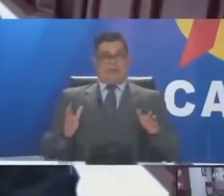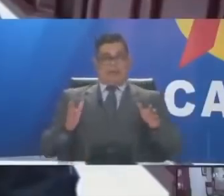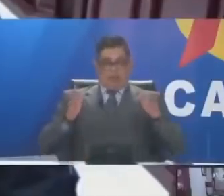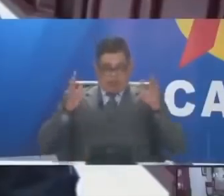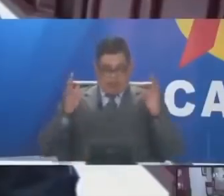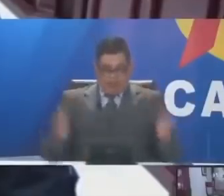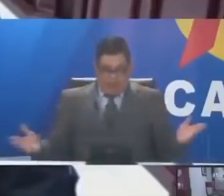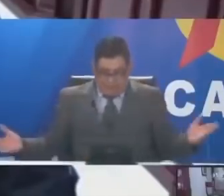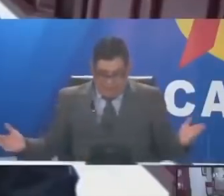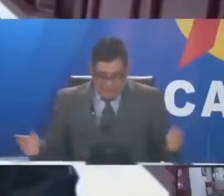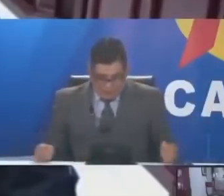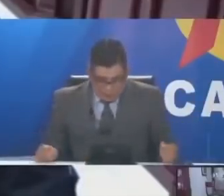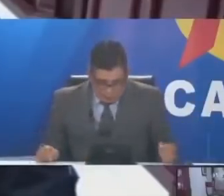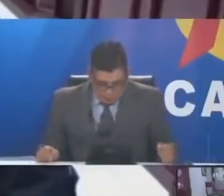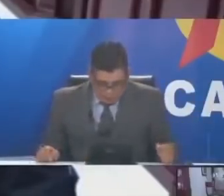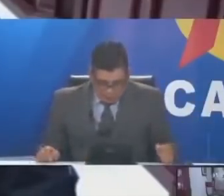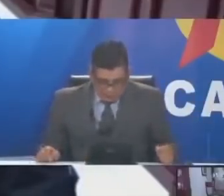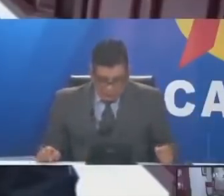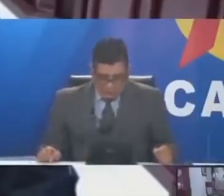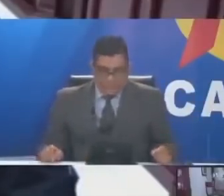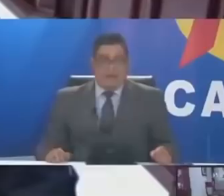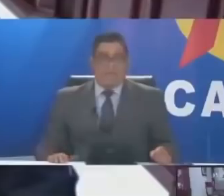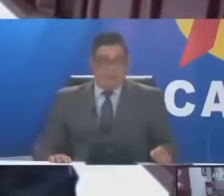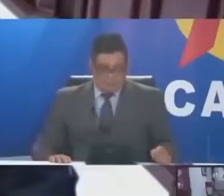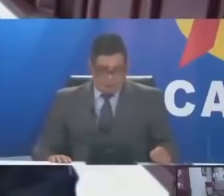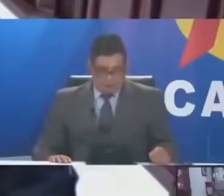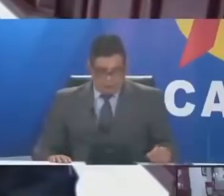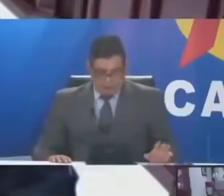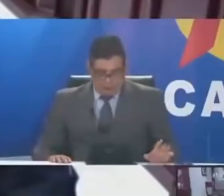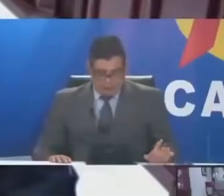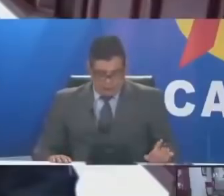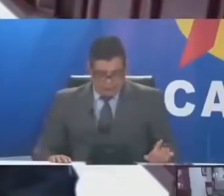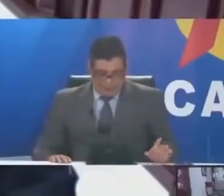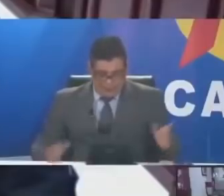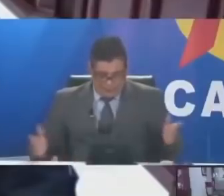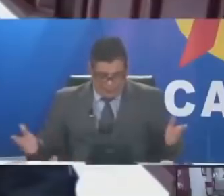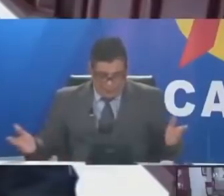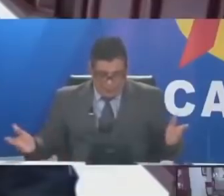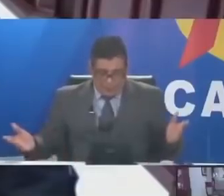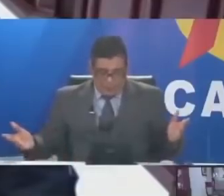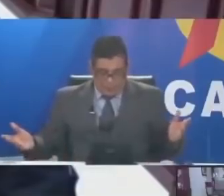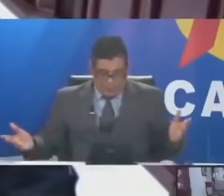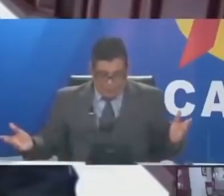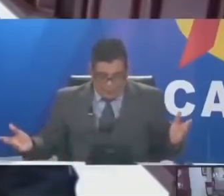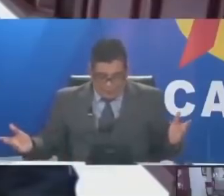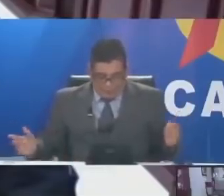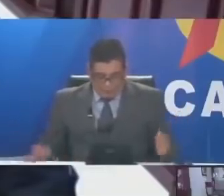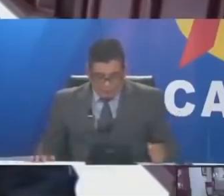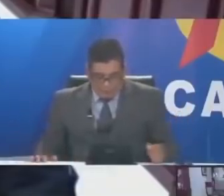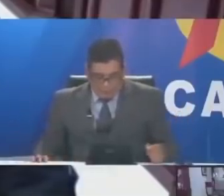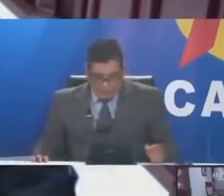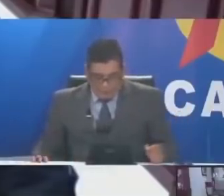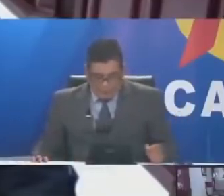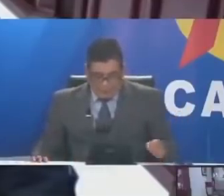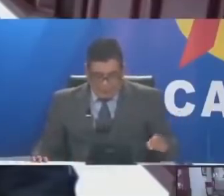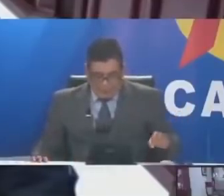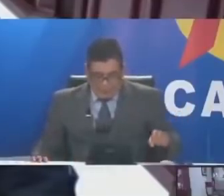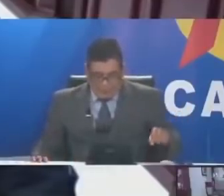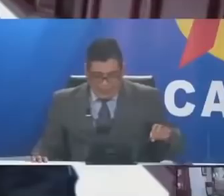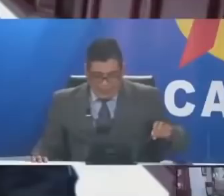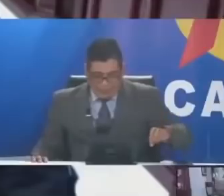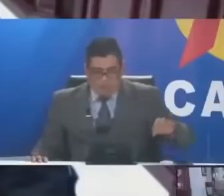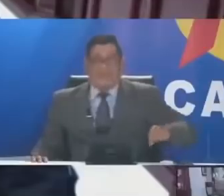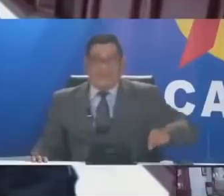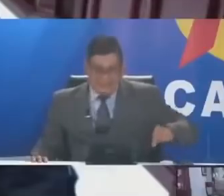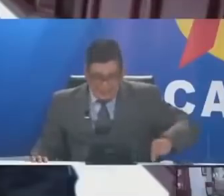diálogo usted ha dicho algo importante en el púlpito dice que lo que se trata de